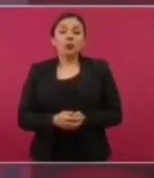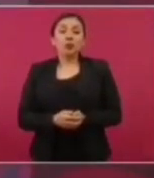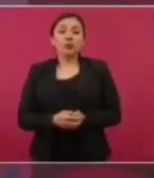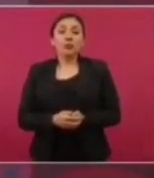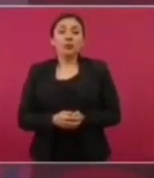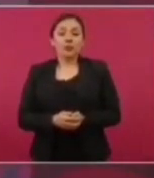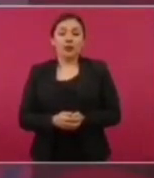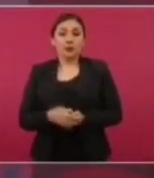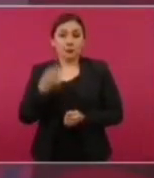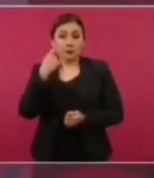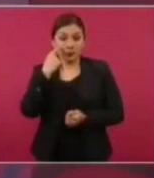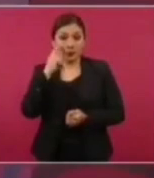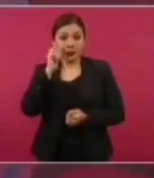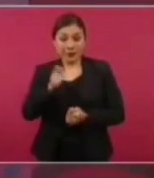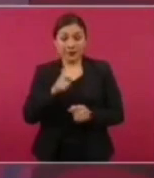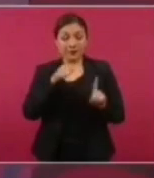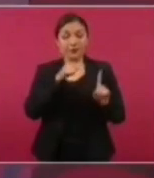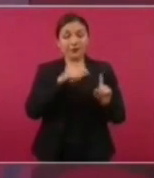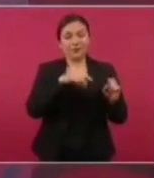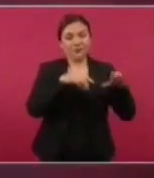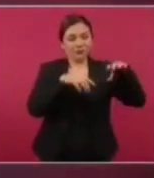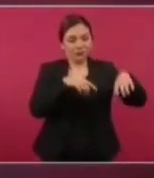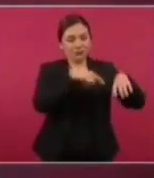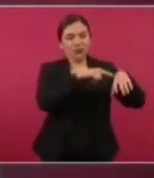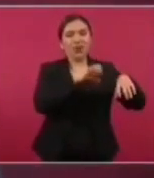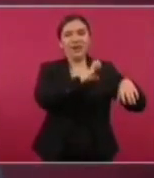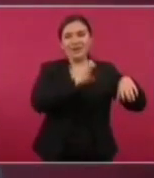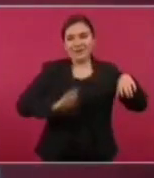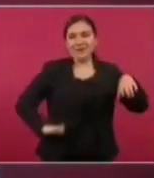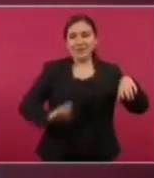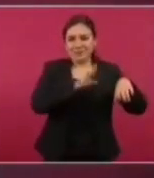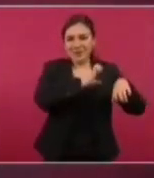llegar de Catepec,